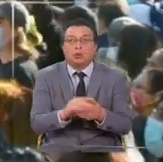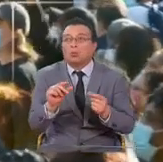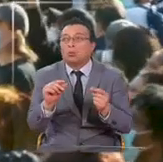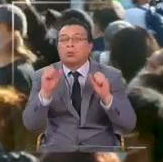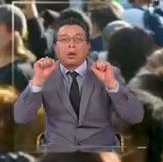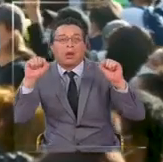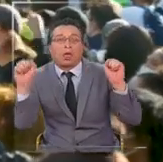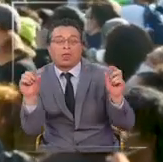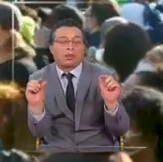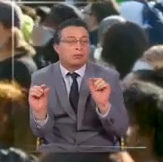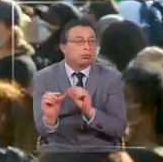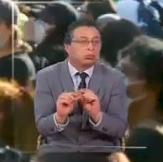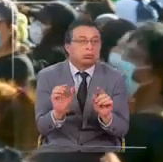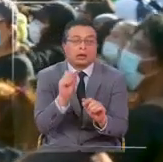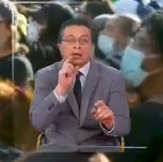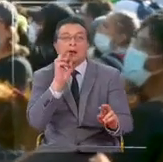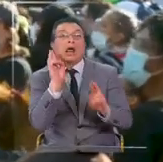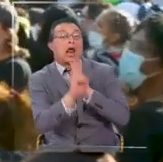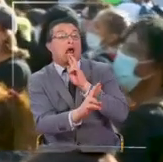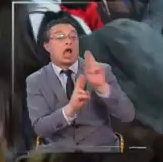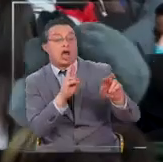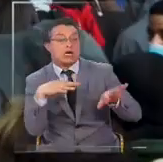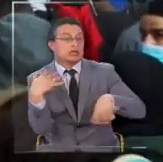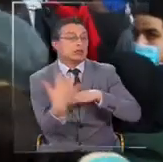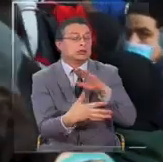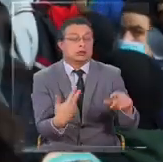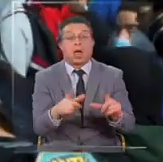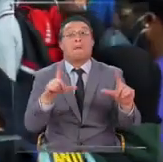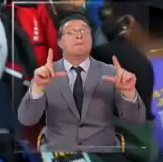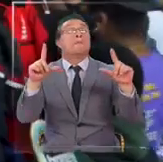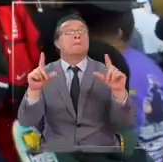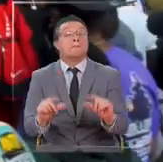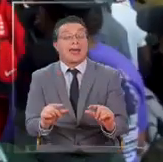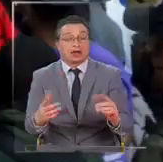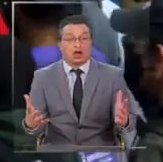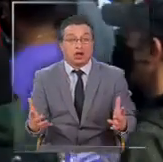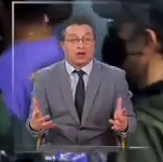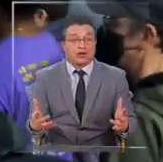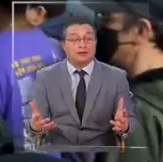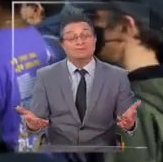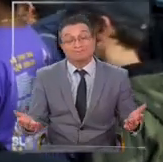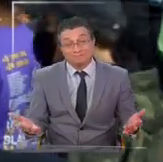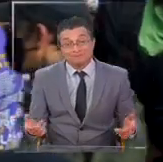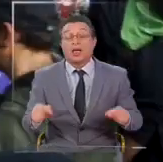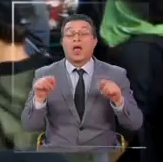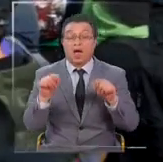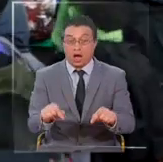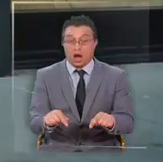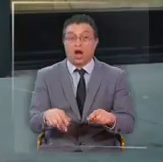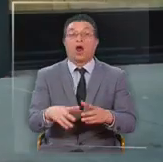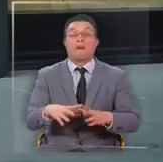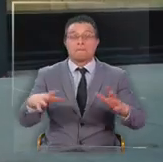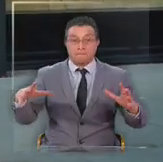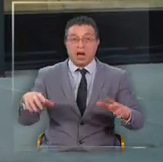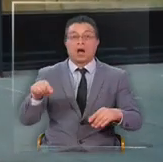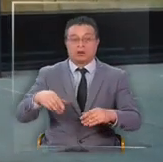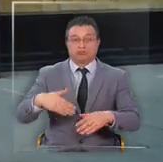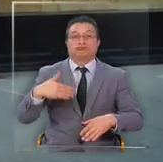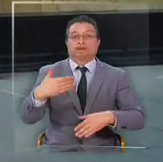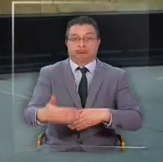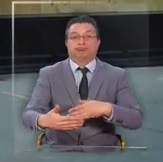menor, habría generado una respuesta de la ciudadanía afroestadounidense de menor impacto. Esto probablemente aún está en